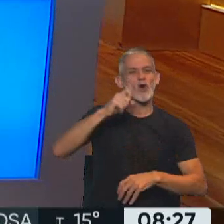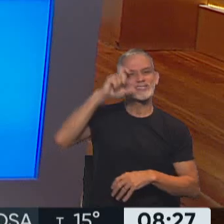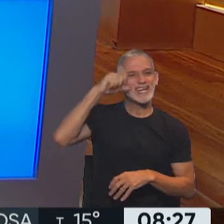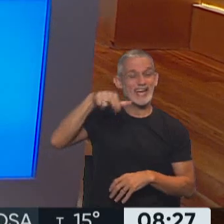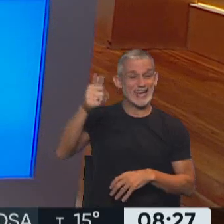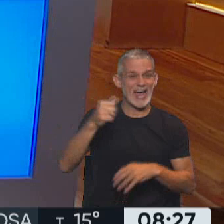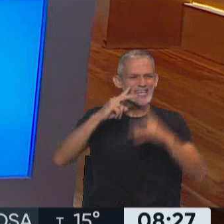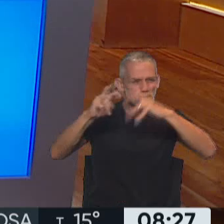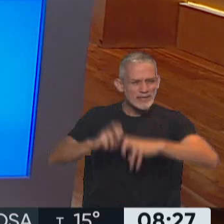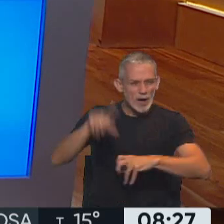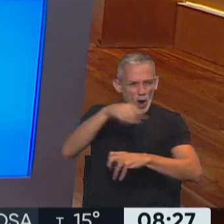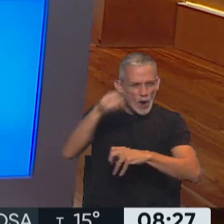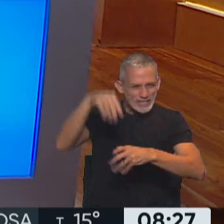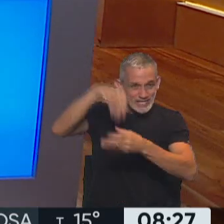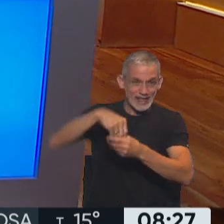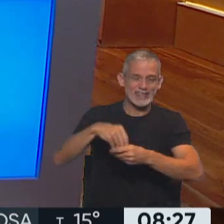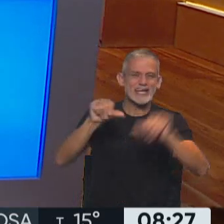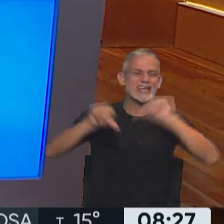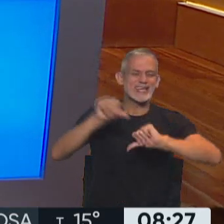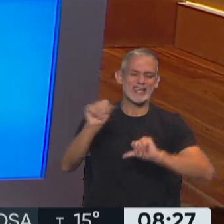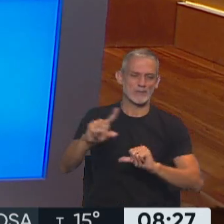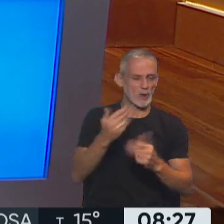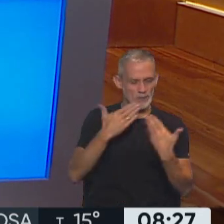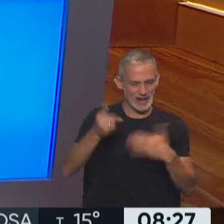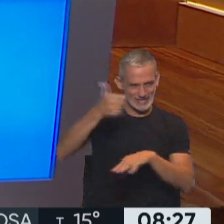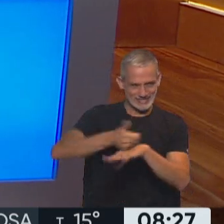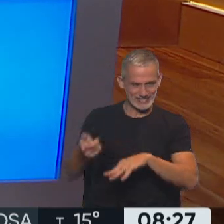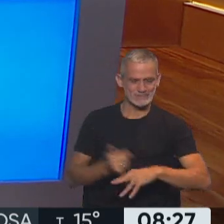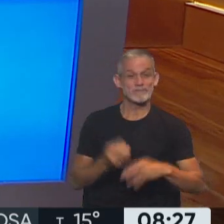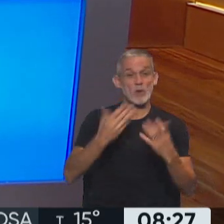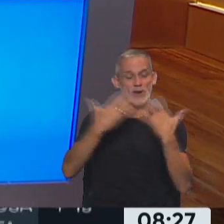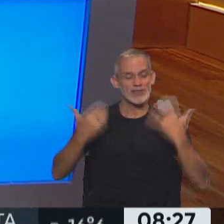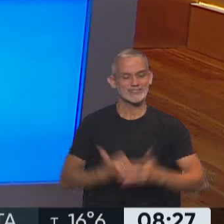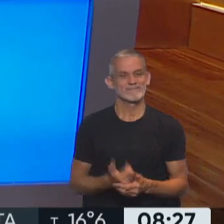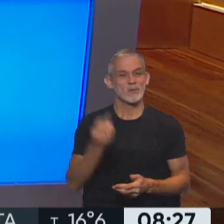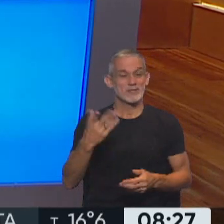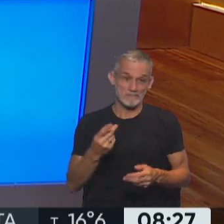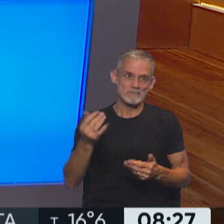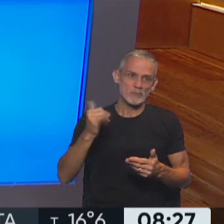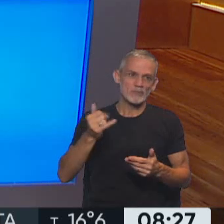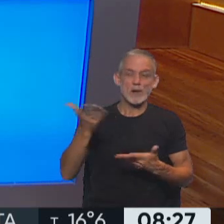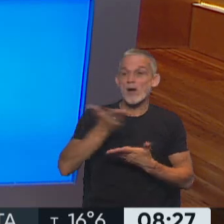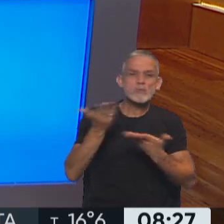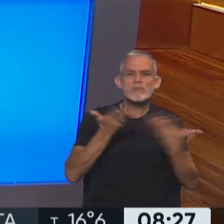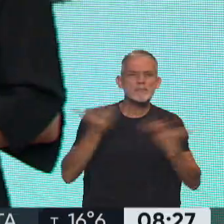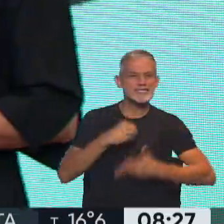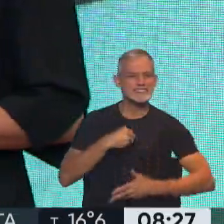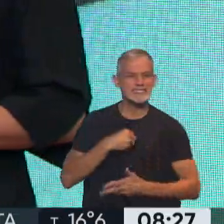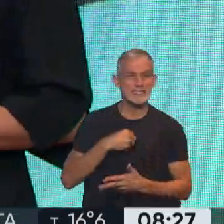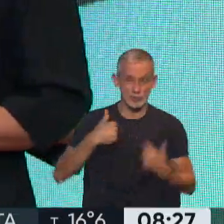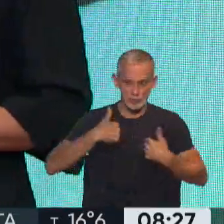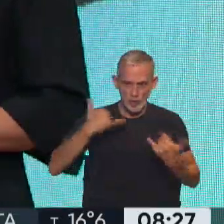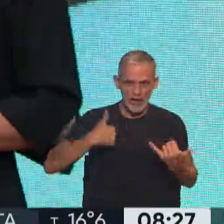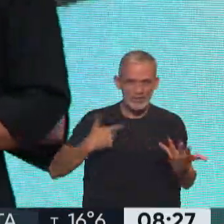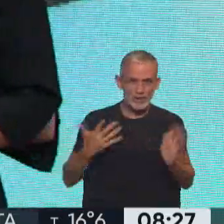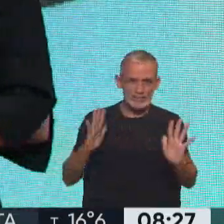es uno de los investigadores del CONICET y además bioquímico. Doc, gracias por estar con nosotros. Buen día, ¿cómo Buen les día. va? Bueno, compartís esta sensación que tengo yo